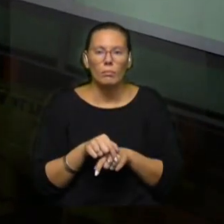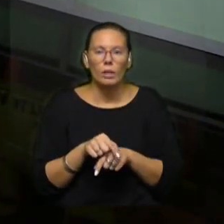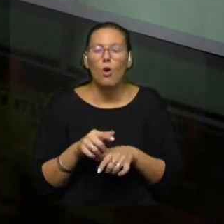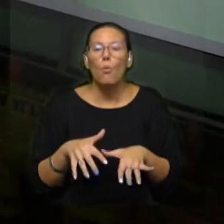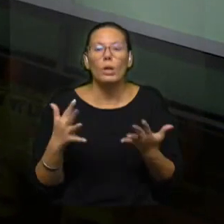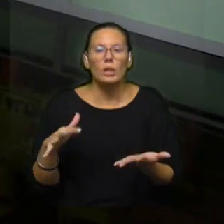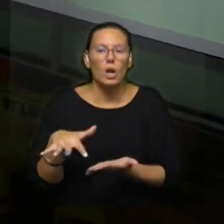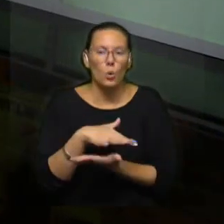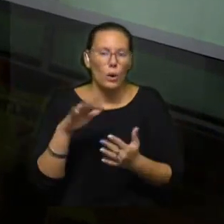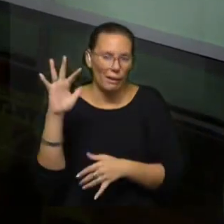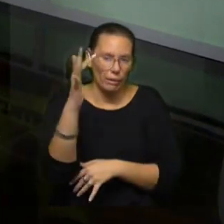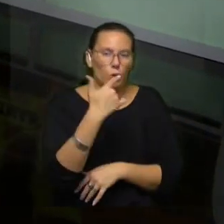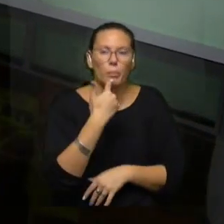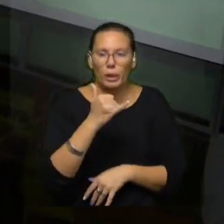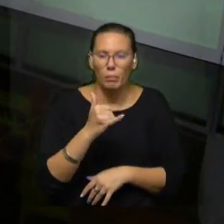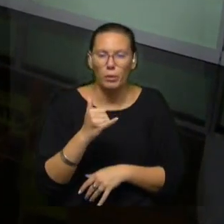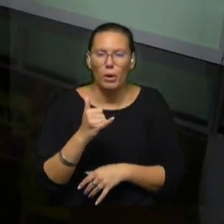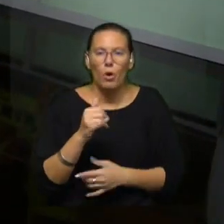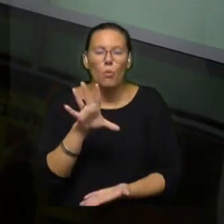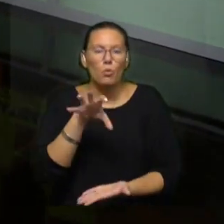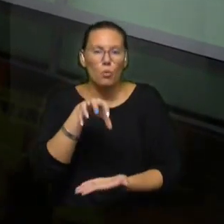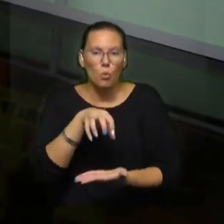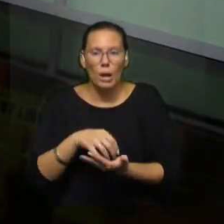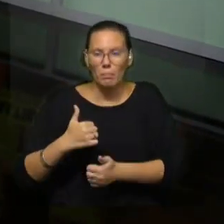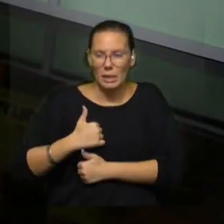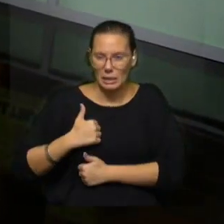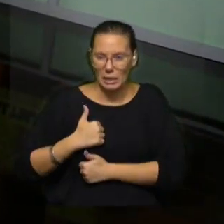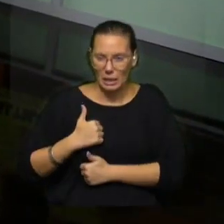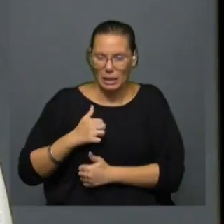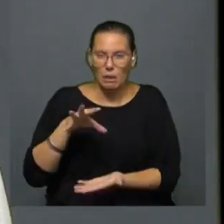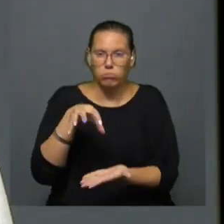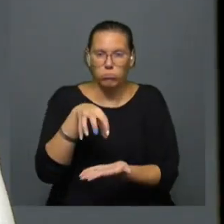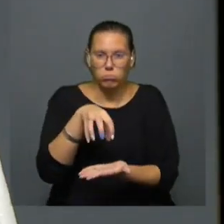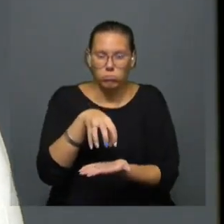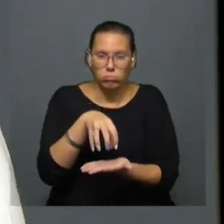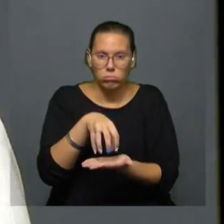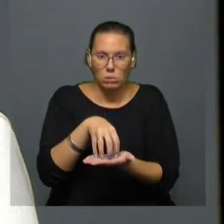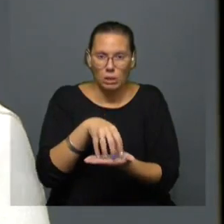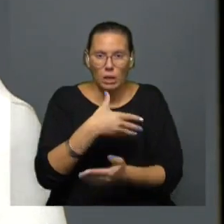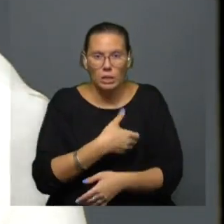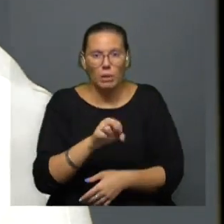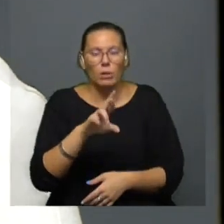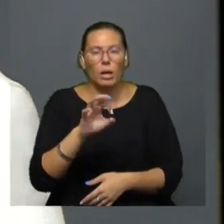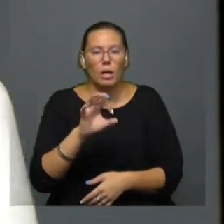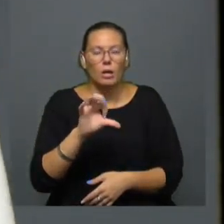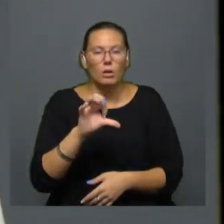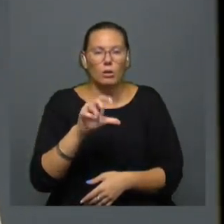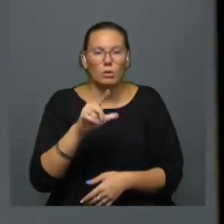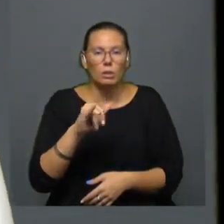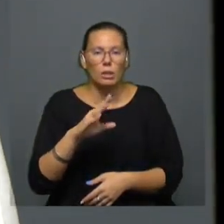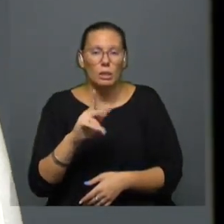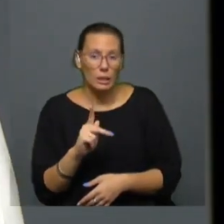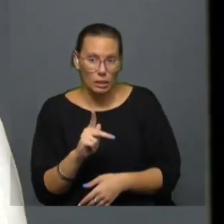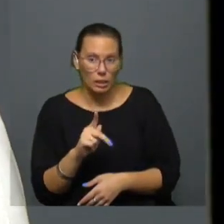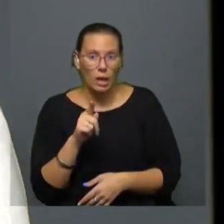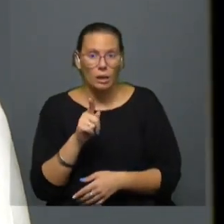cualquier lugar del interior, por ejemplo, un cuartel, ¿no? El cuartel donde llevaron a Roslick, allí